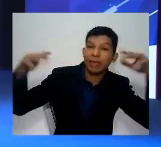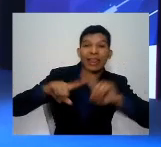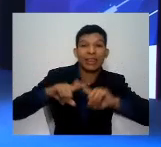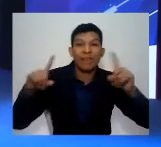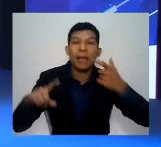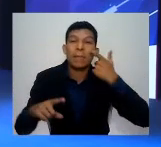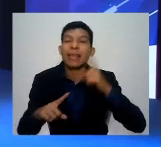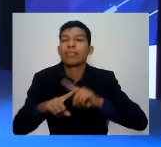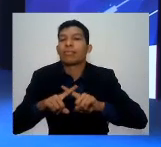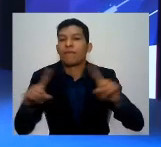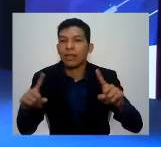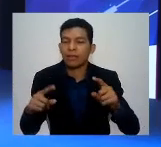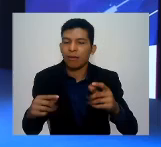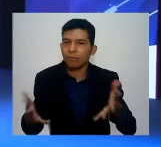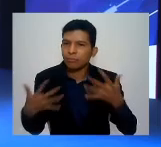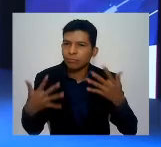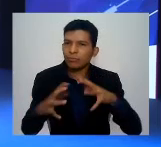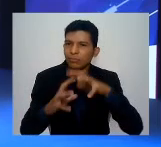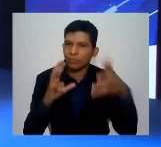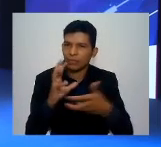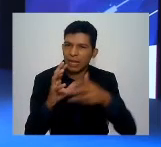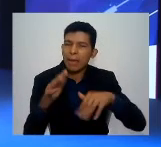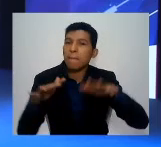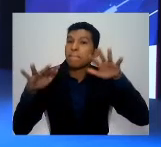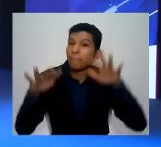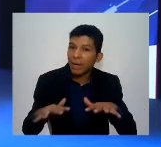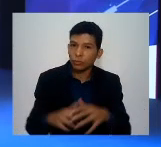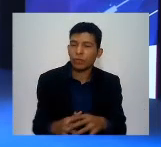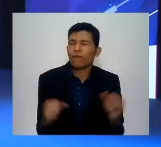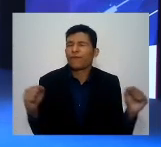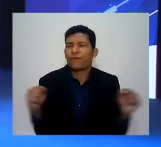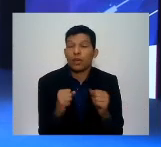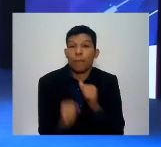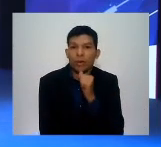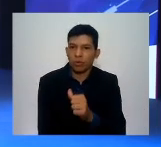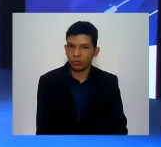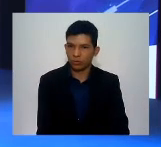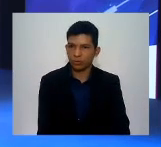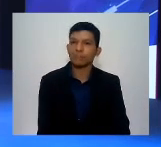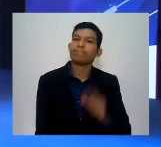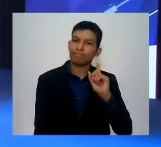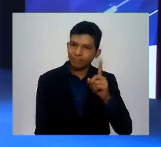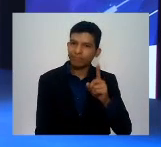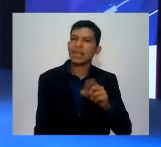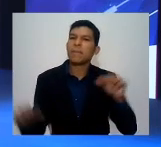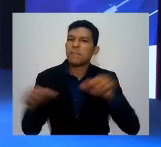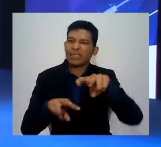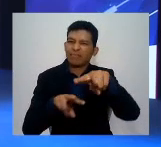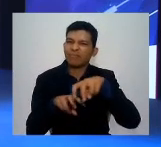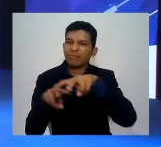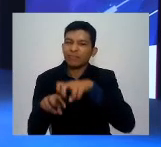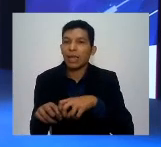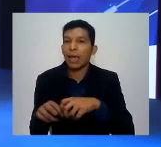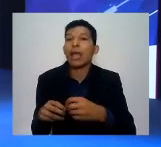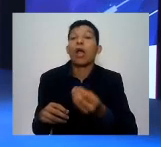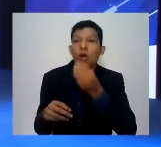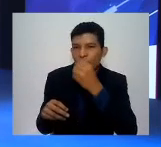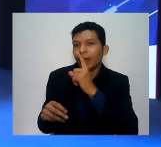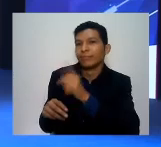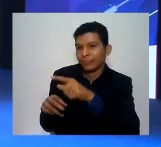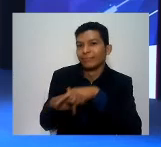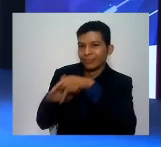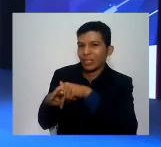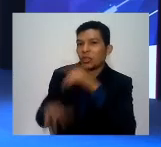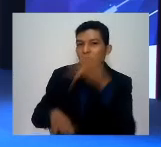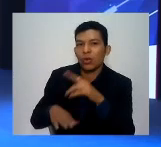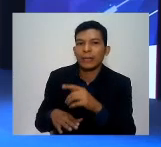más rápido. Si una persona entrena en la altitud, entrena con una atmósfera similar a la que tienen las partes